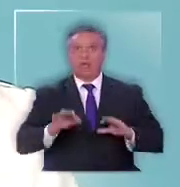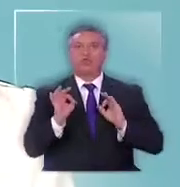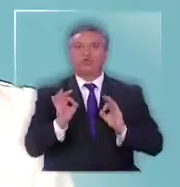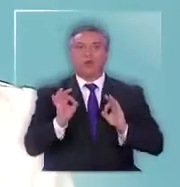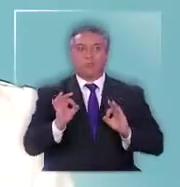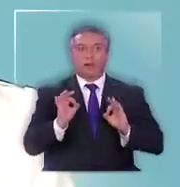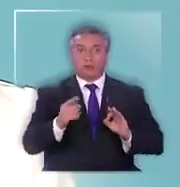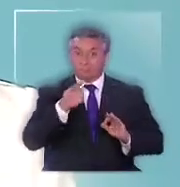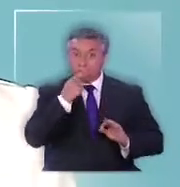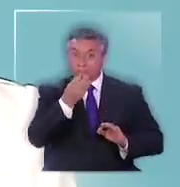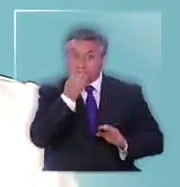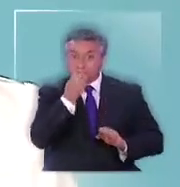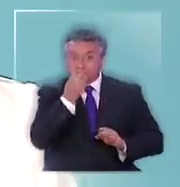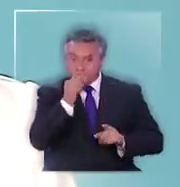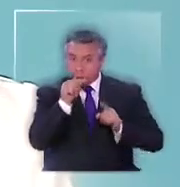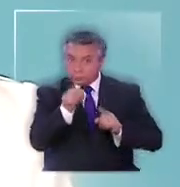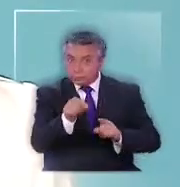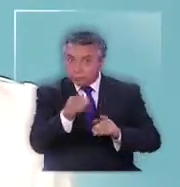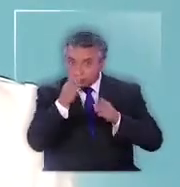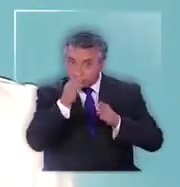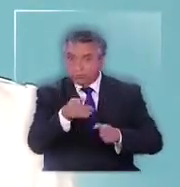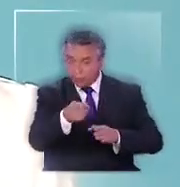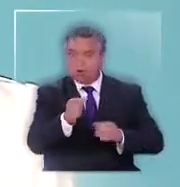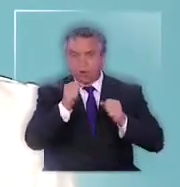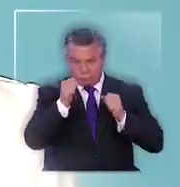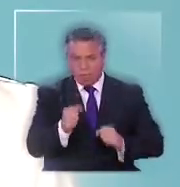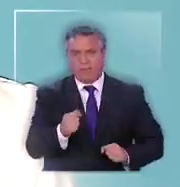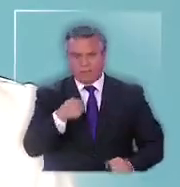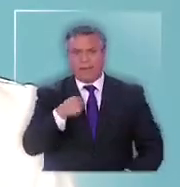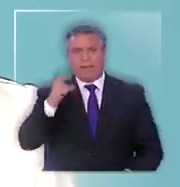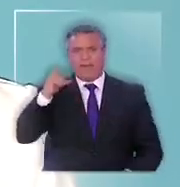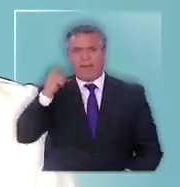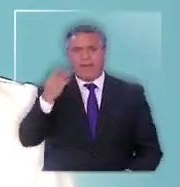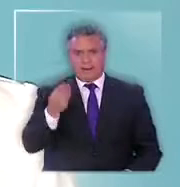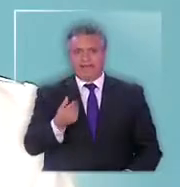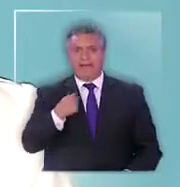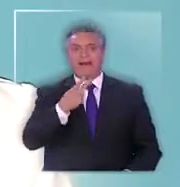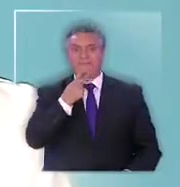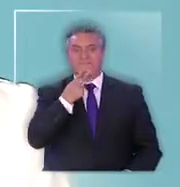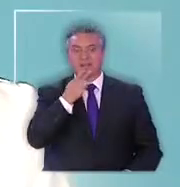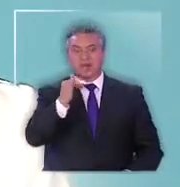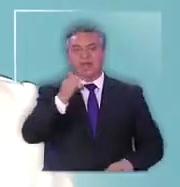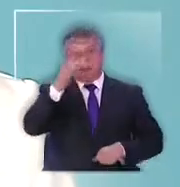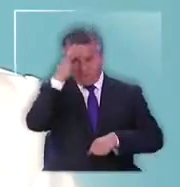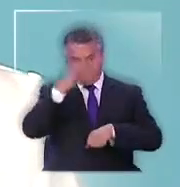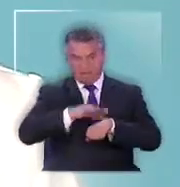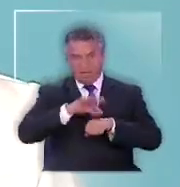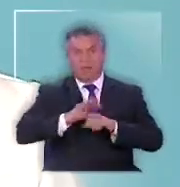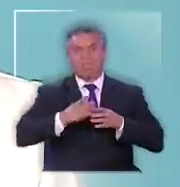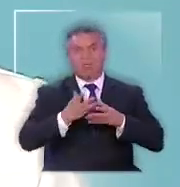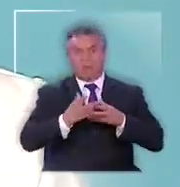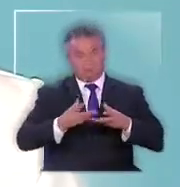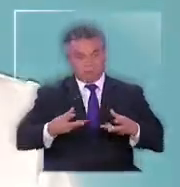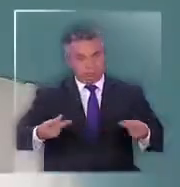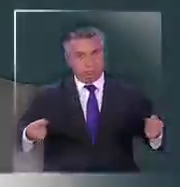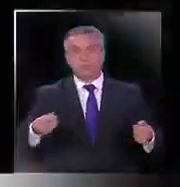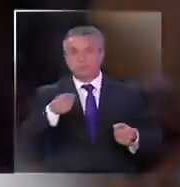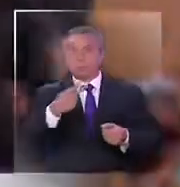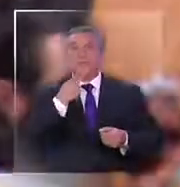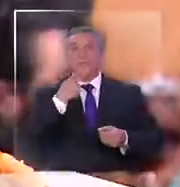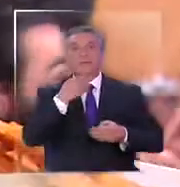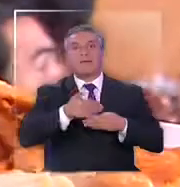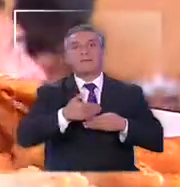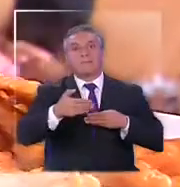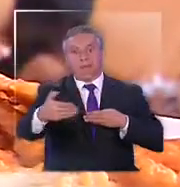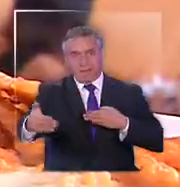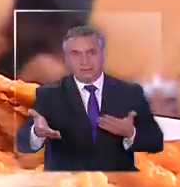ponemos hincapié en la alimentación, podemos tener una muy buena calidad de vida, evitar la aparición de enfermedades crónicas y, por lo tanto, puedes vivir mucho más. No